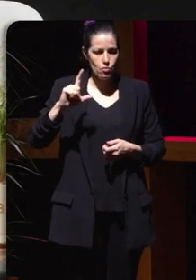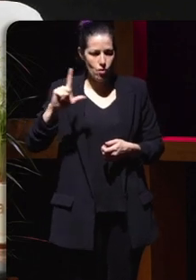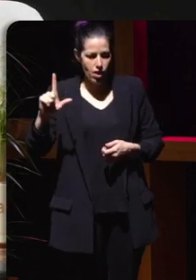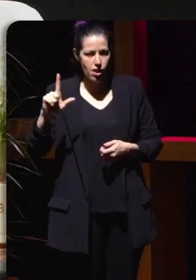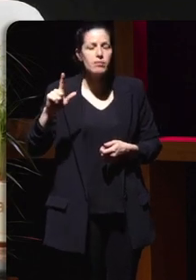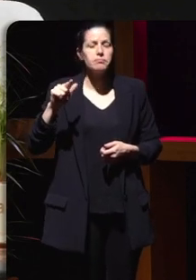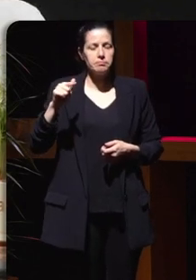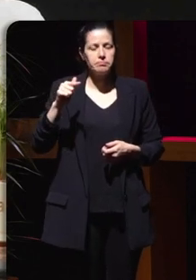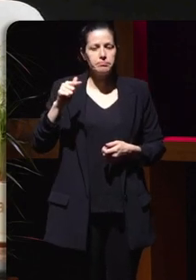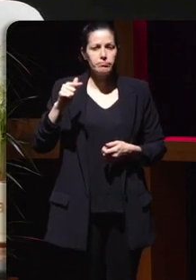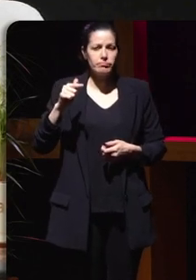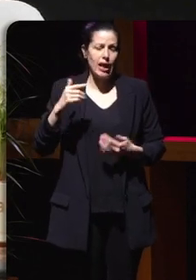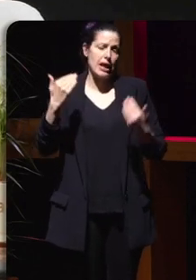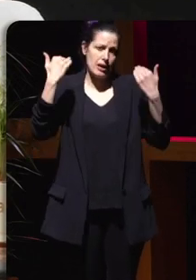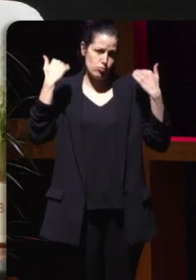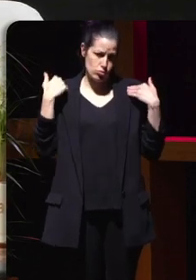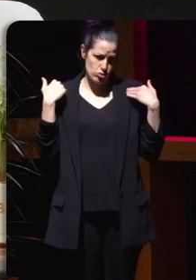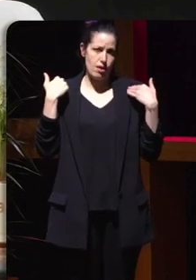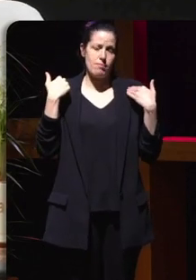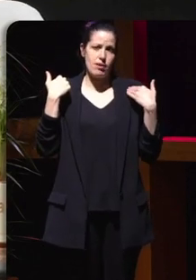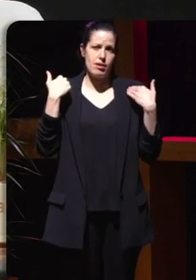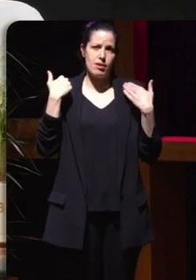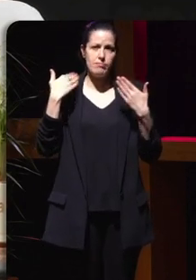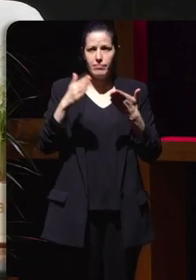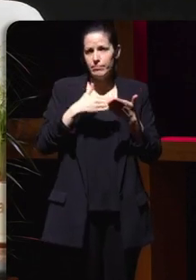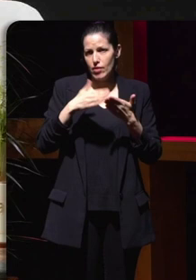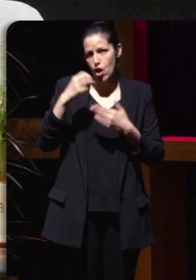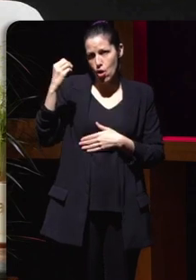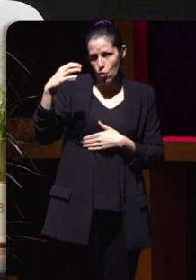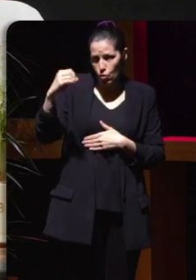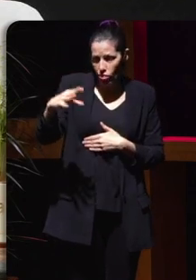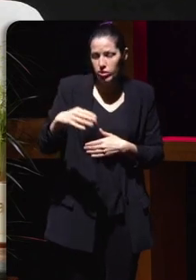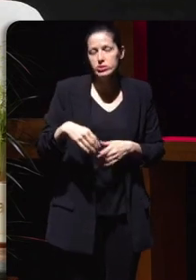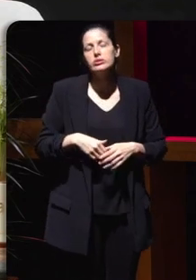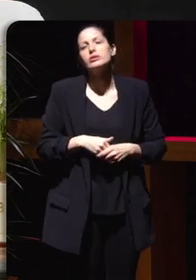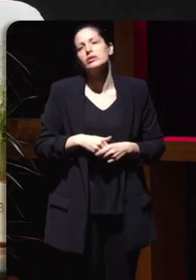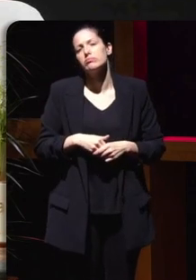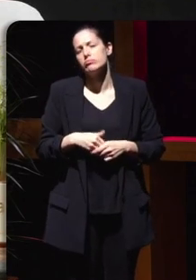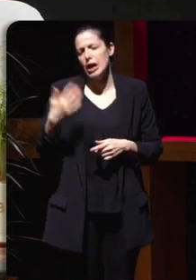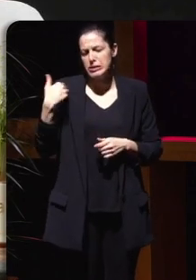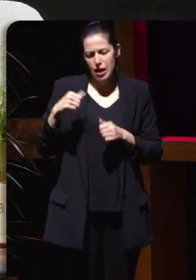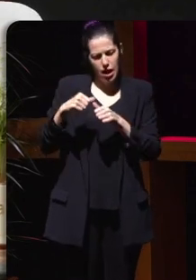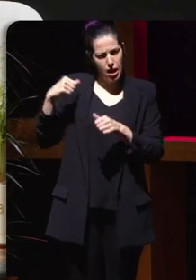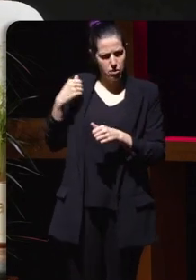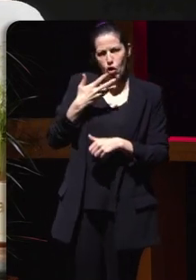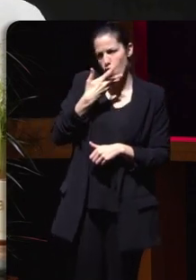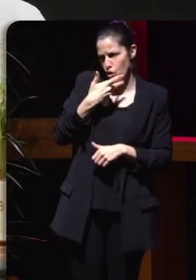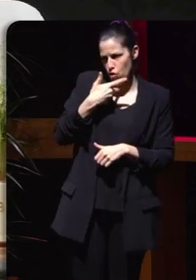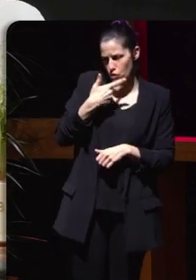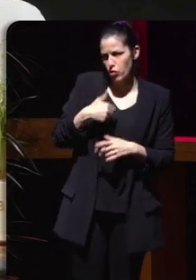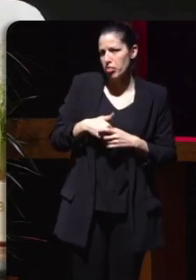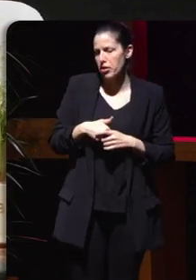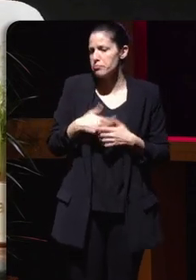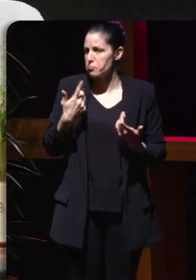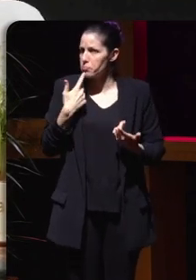que Bueno antes de luces que yo gustaba mucho en forma con iniciemos a través de otras de otras cuestiones que me gustaba moita